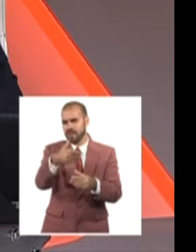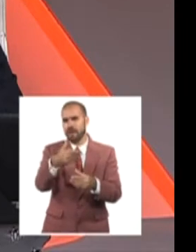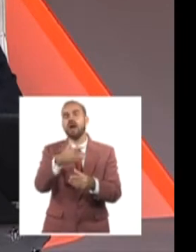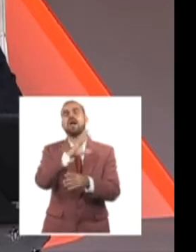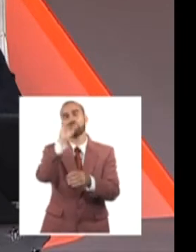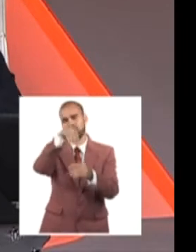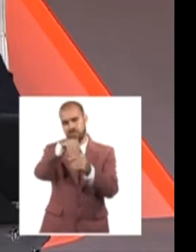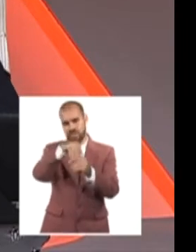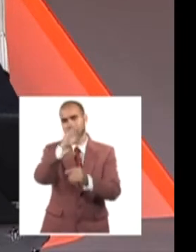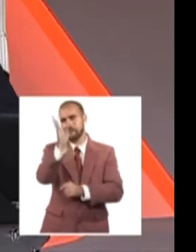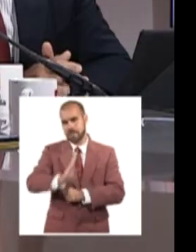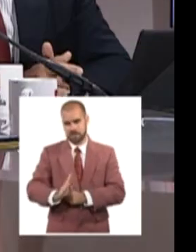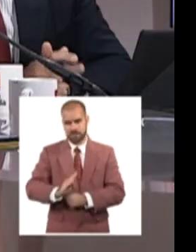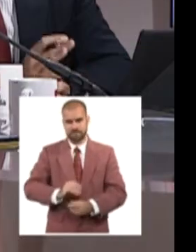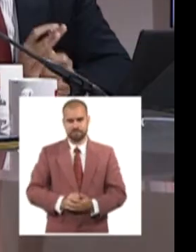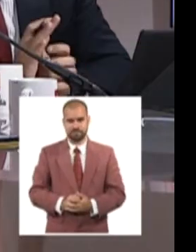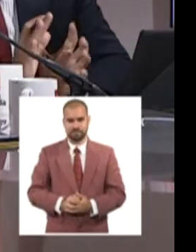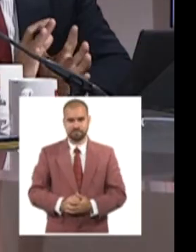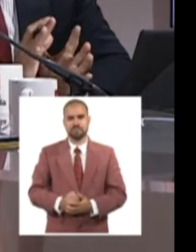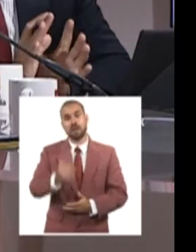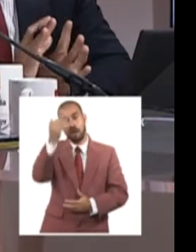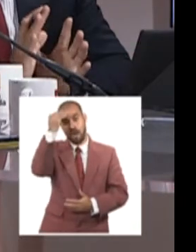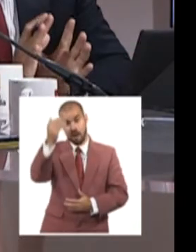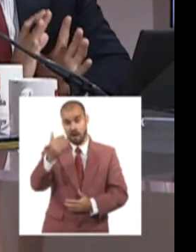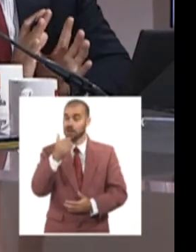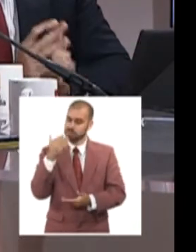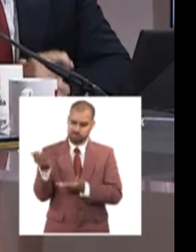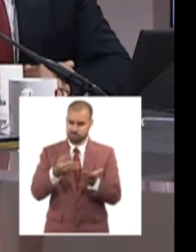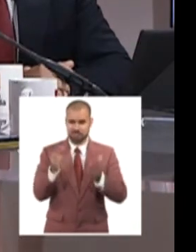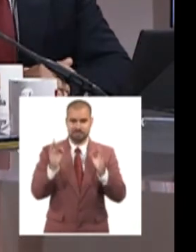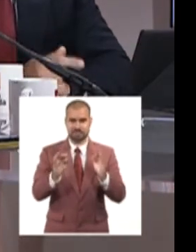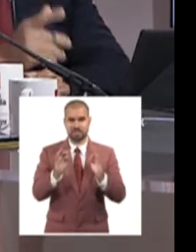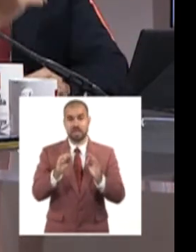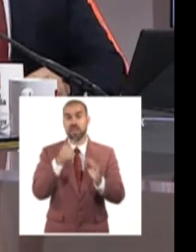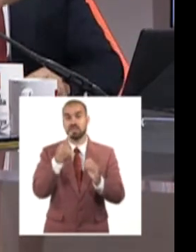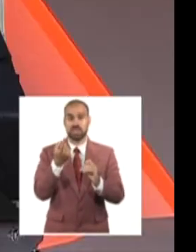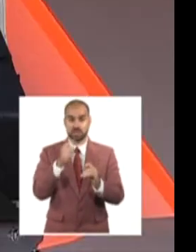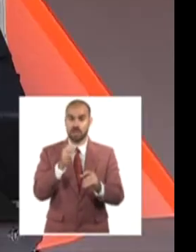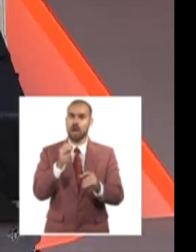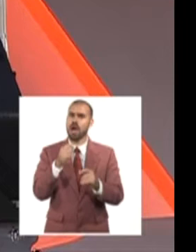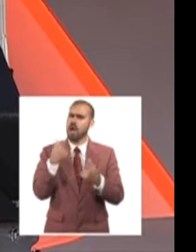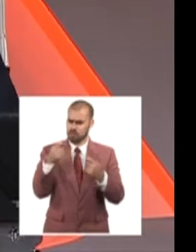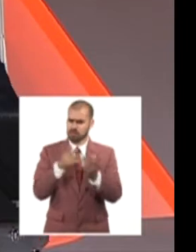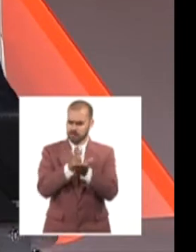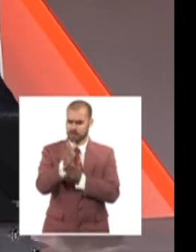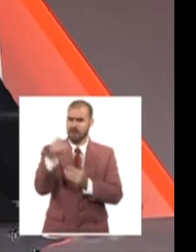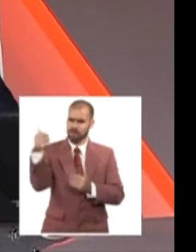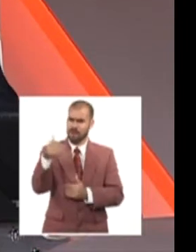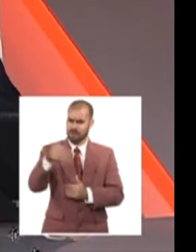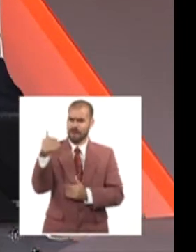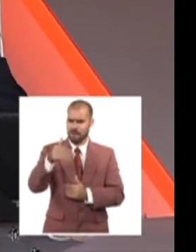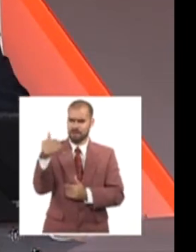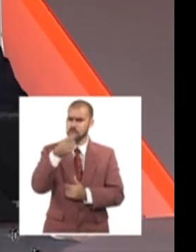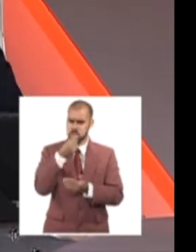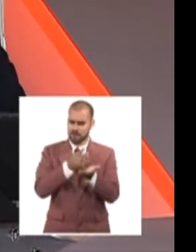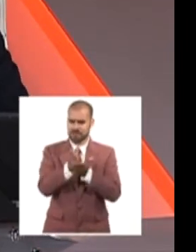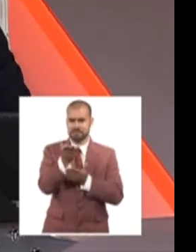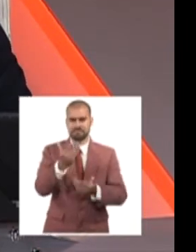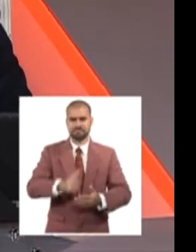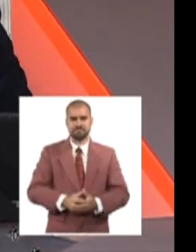brasil muchas gracias por estar aquí espero que sea la primera de muchas veces gracias pero pero vamos primero a